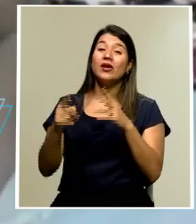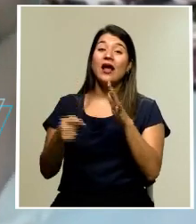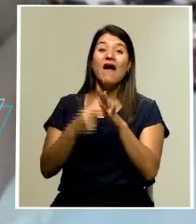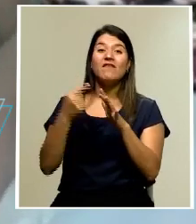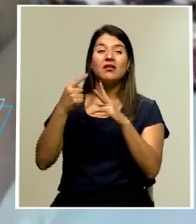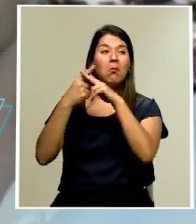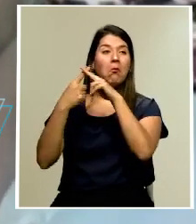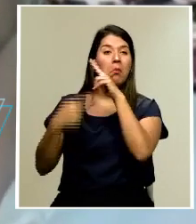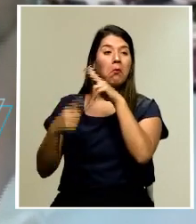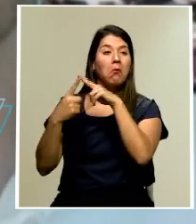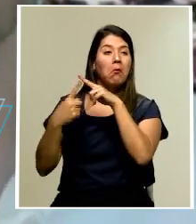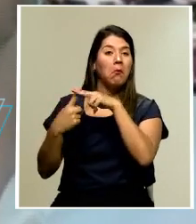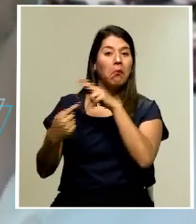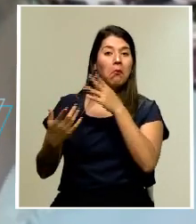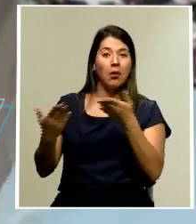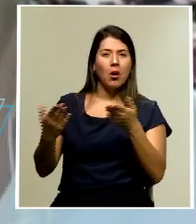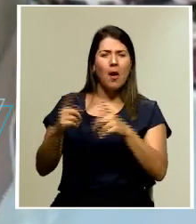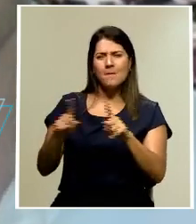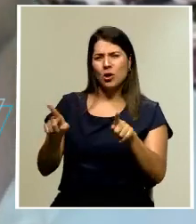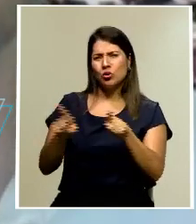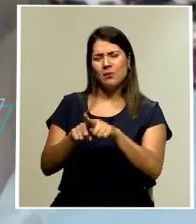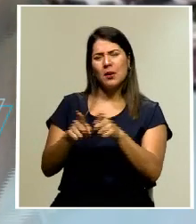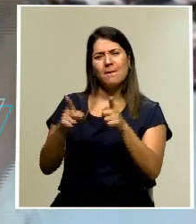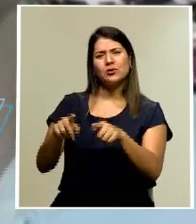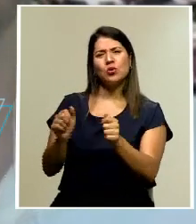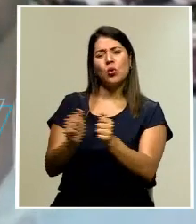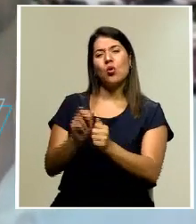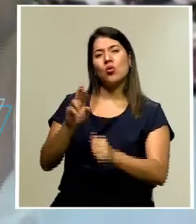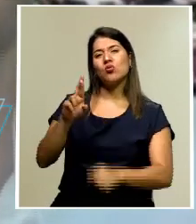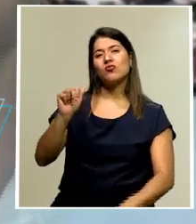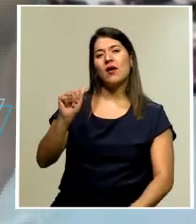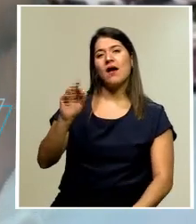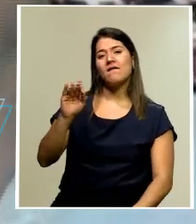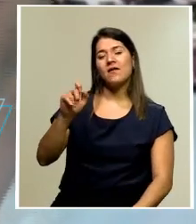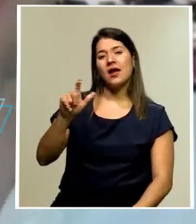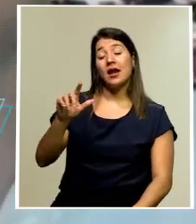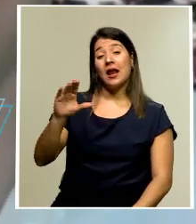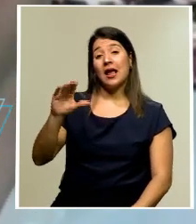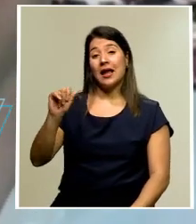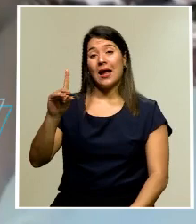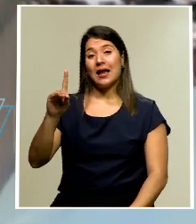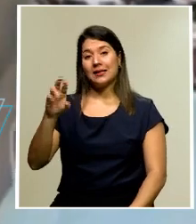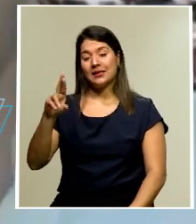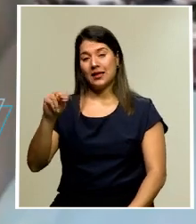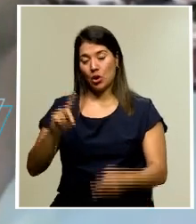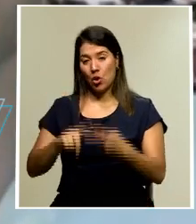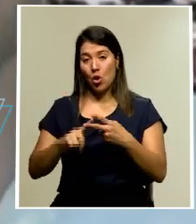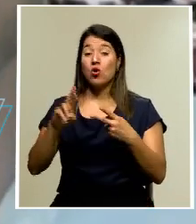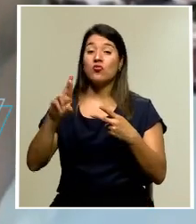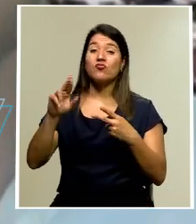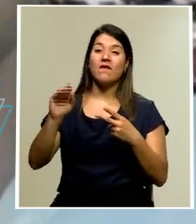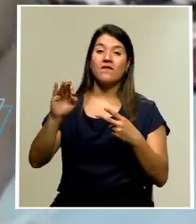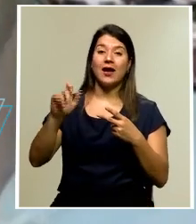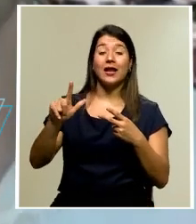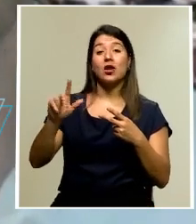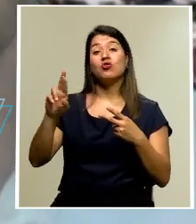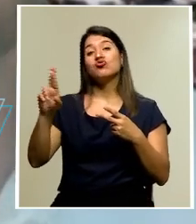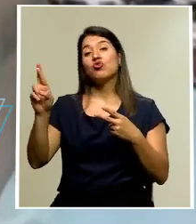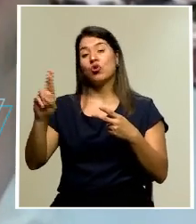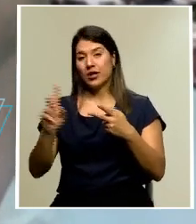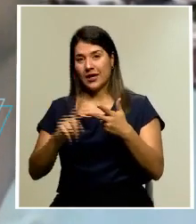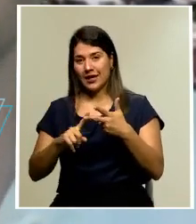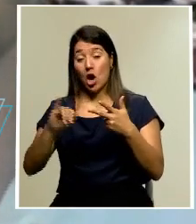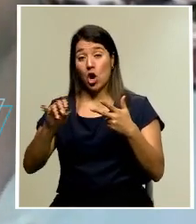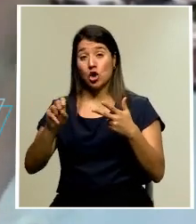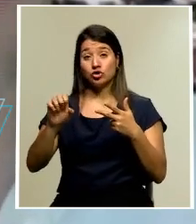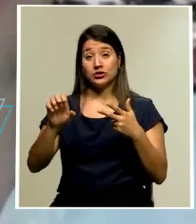ese sentido, pero le pasó también a don Rafael Ángel Calderón cuando se lanzó por una segunda ocasión, a don Miguel Ángel Rodríguez cuando se lanzó en una segunda ocasión, a don José Miguel Corrales que